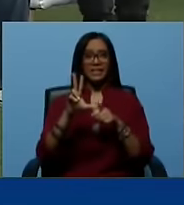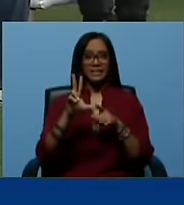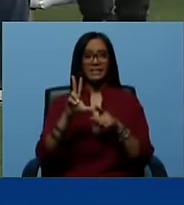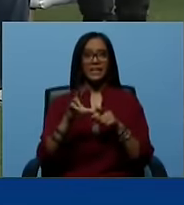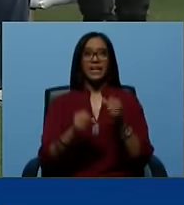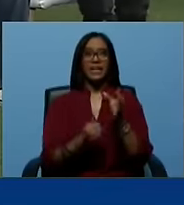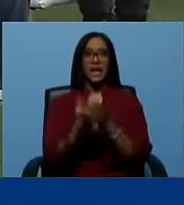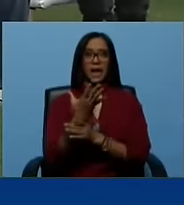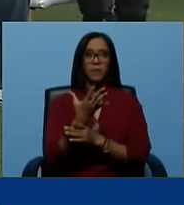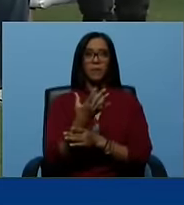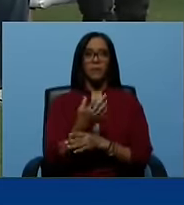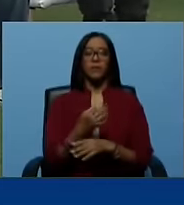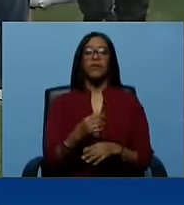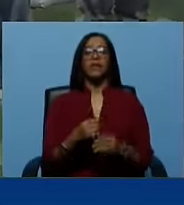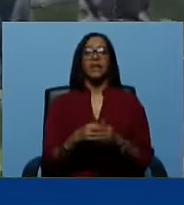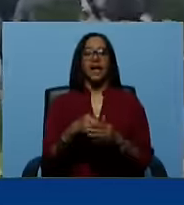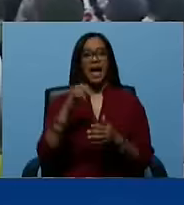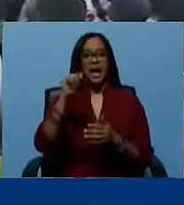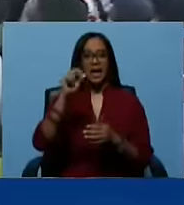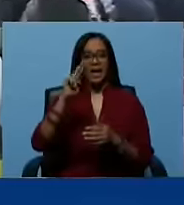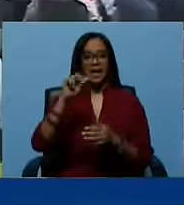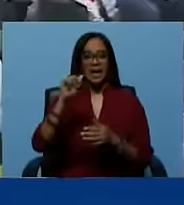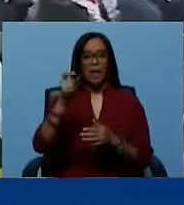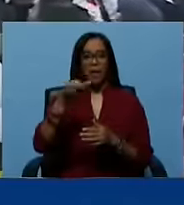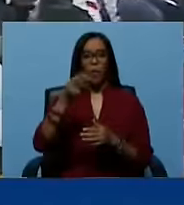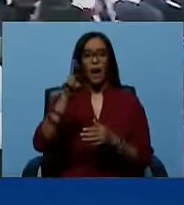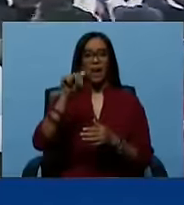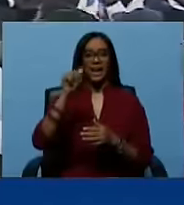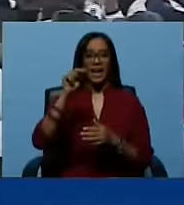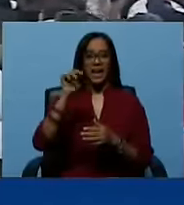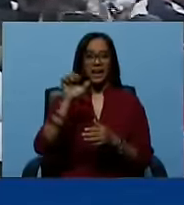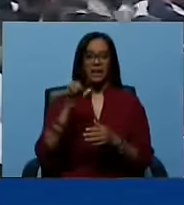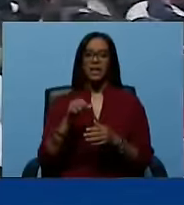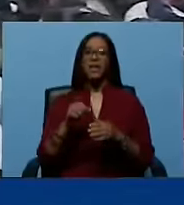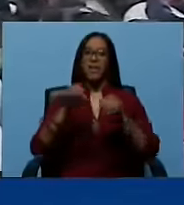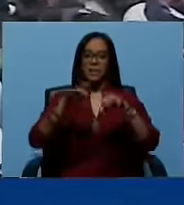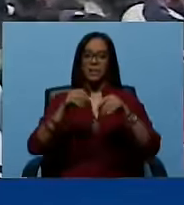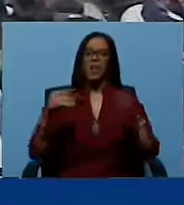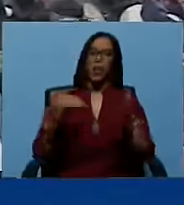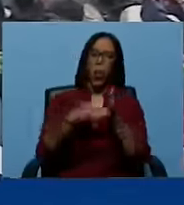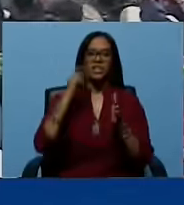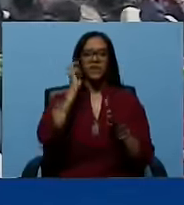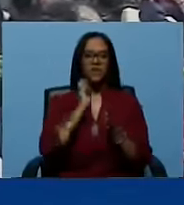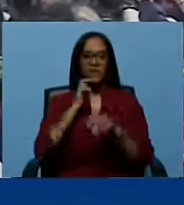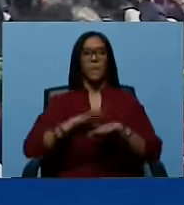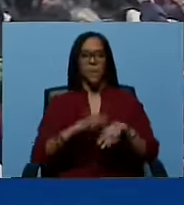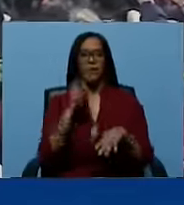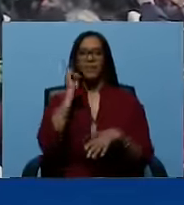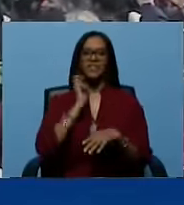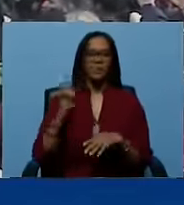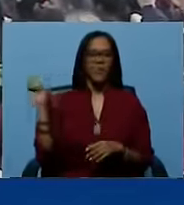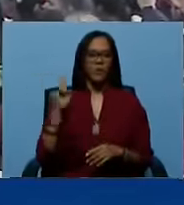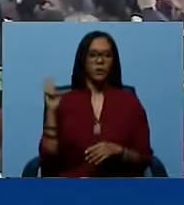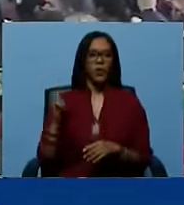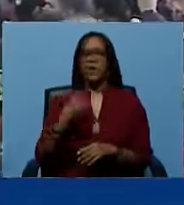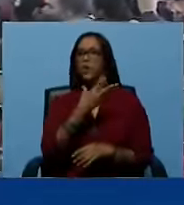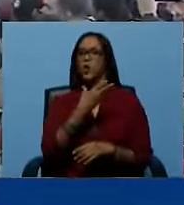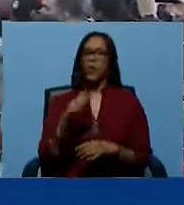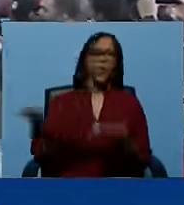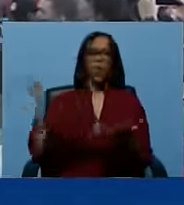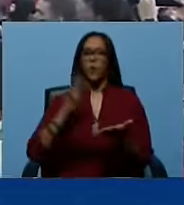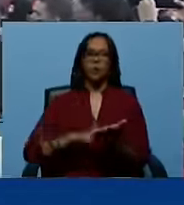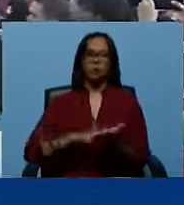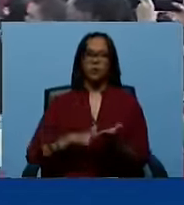araguaney, lo sembré contra el fascismo, porque el fascismo en Venezuela no llegará,